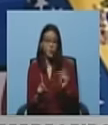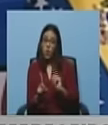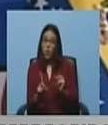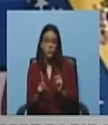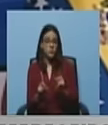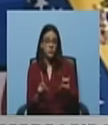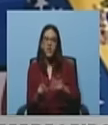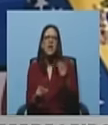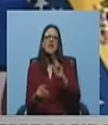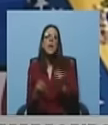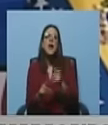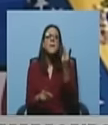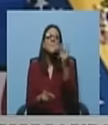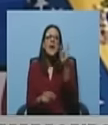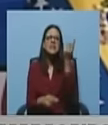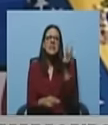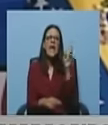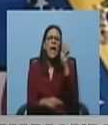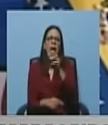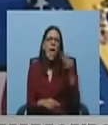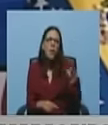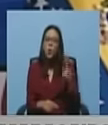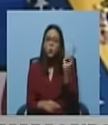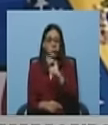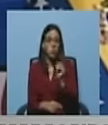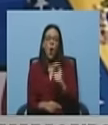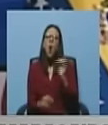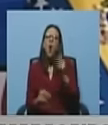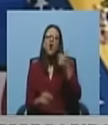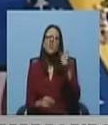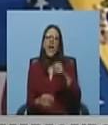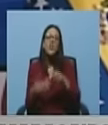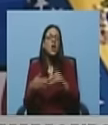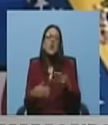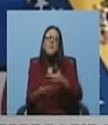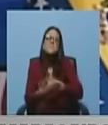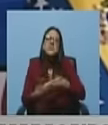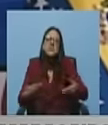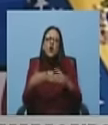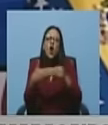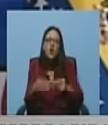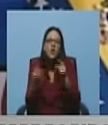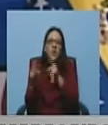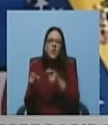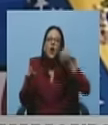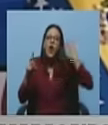vale 20 euros o 10 dólares. Son millones de dólares.